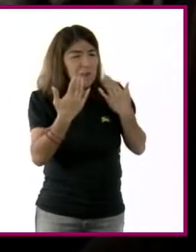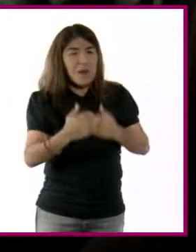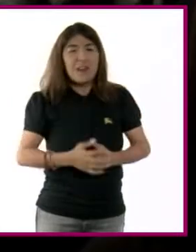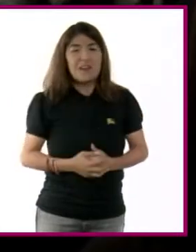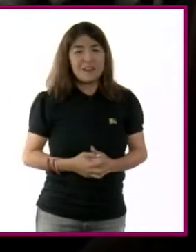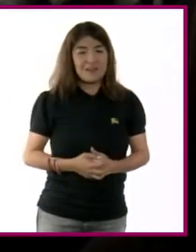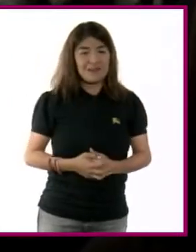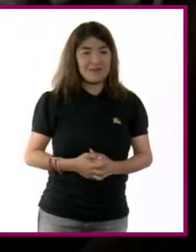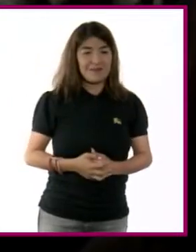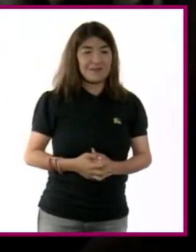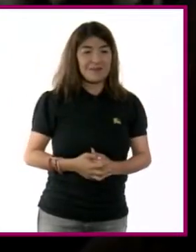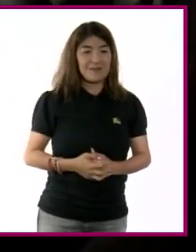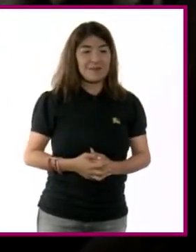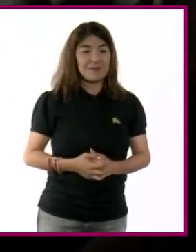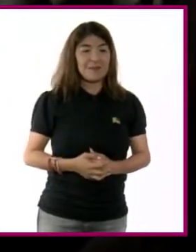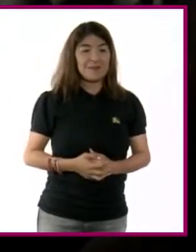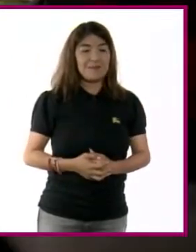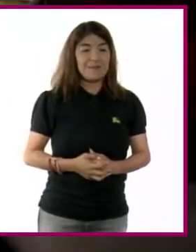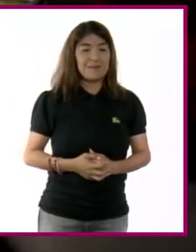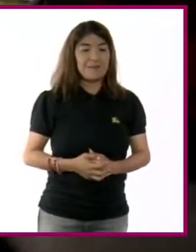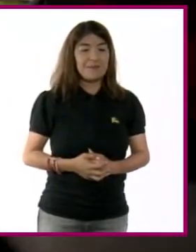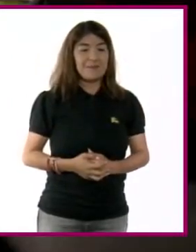¡Hipatia! ¡Hipatia!